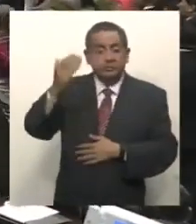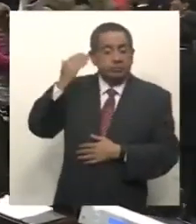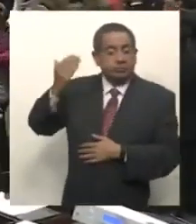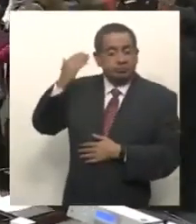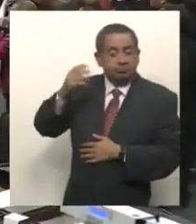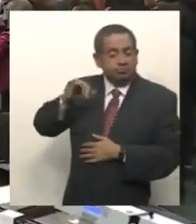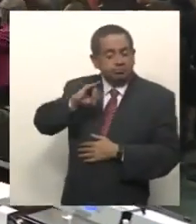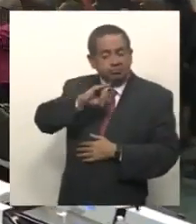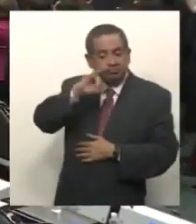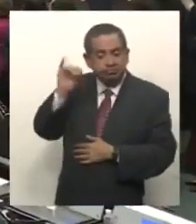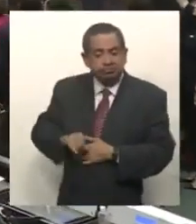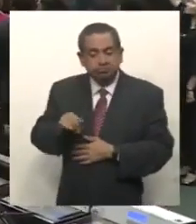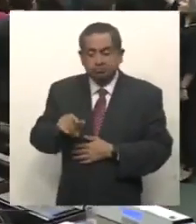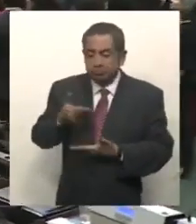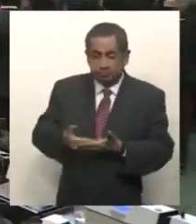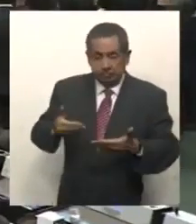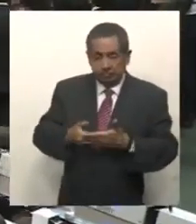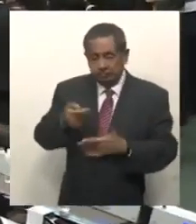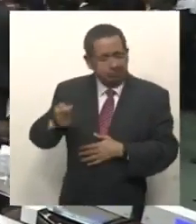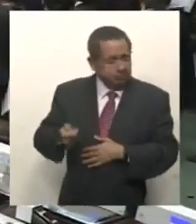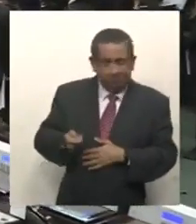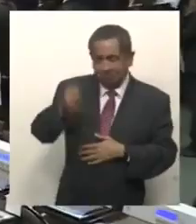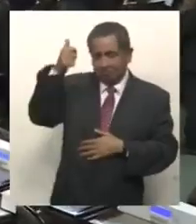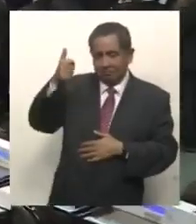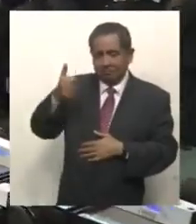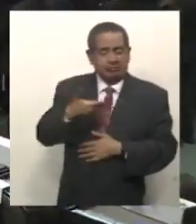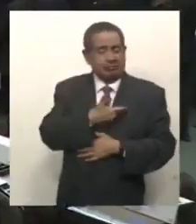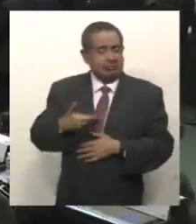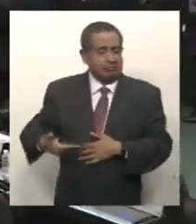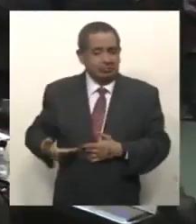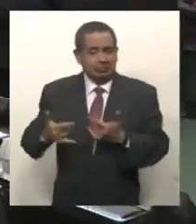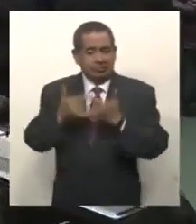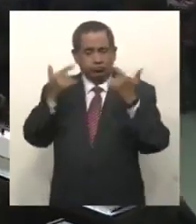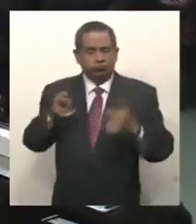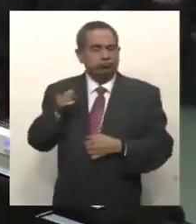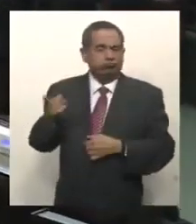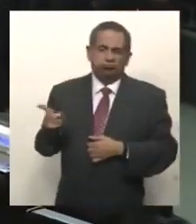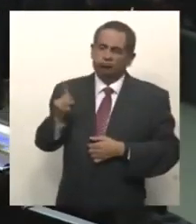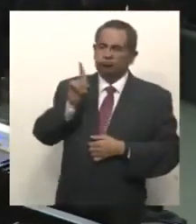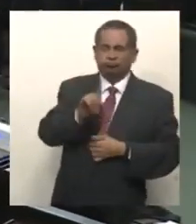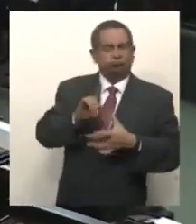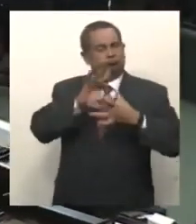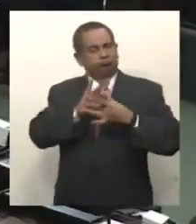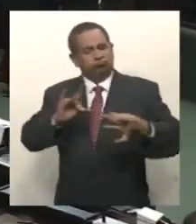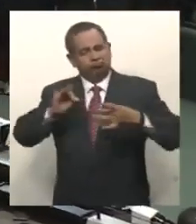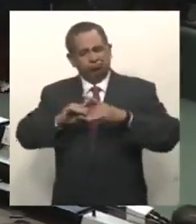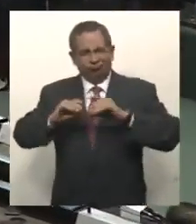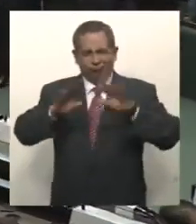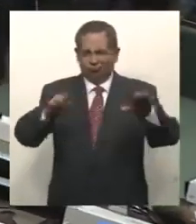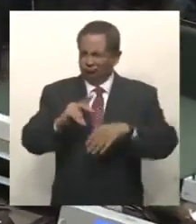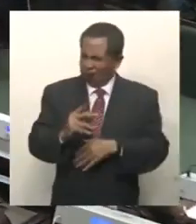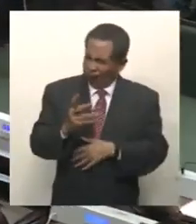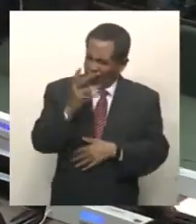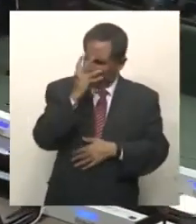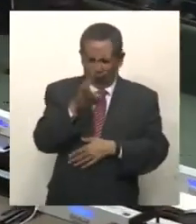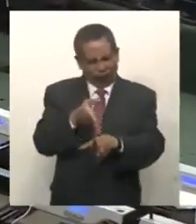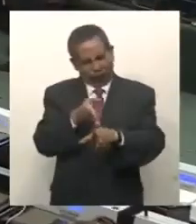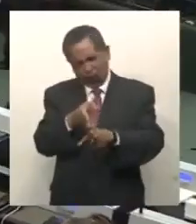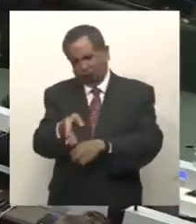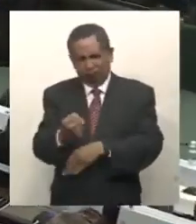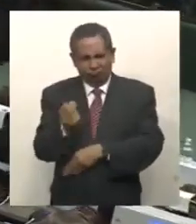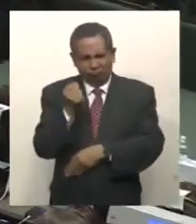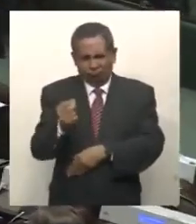historia un presidente de la República se había pronunciado tan